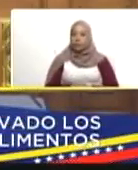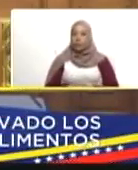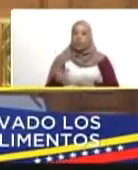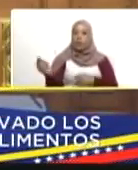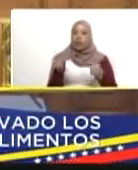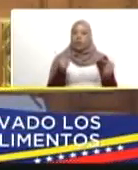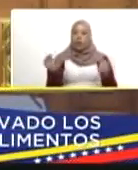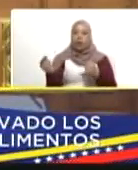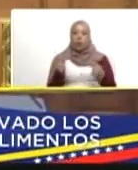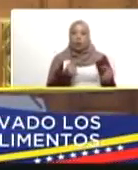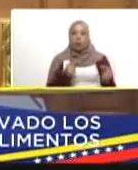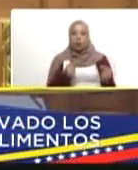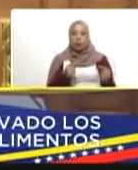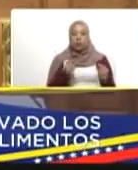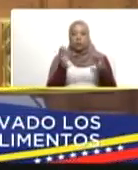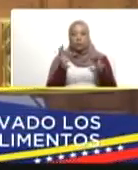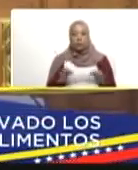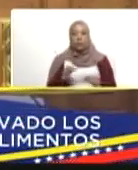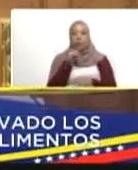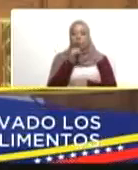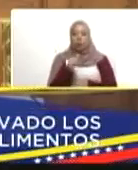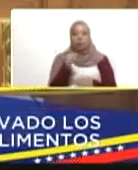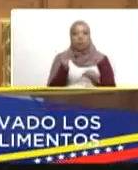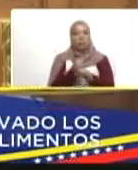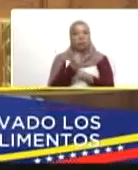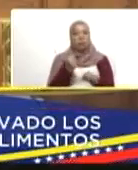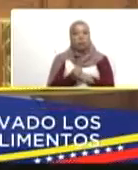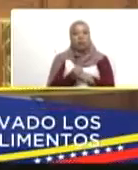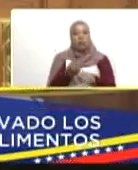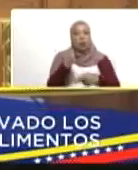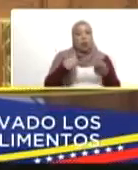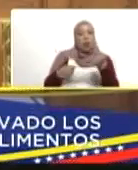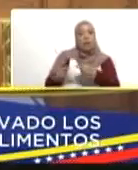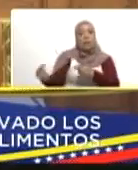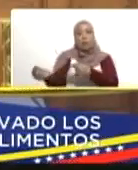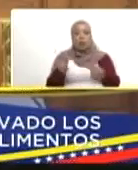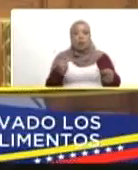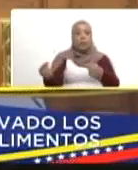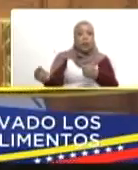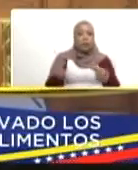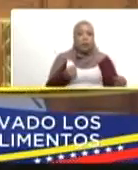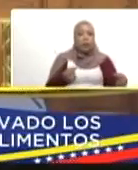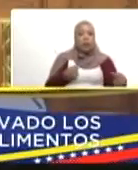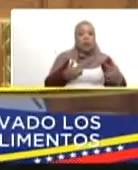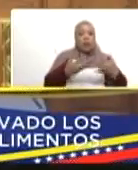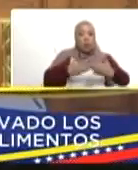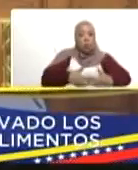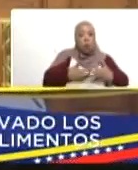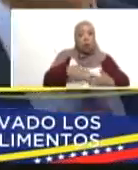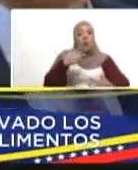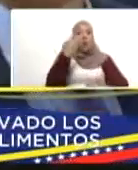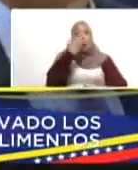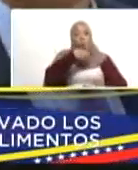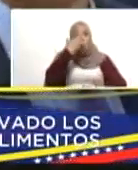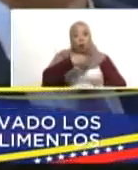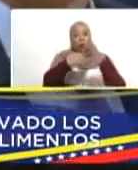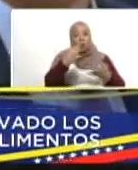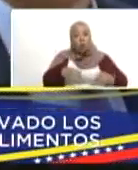seldo orgánico inorgánico orgánico inorgánico nosotros producimos alimentos